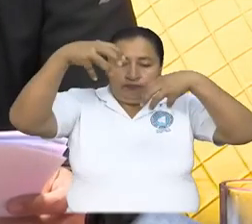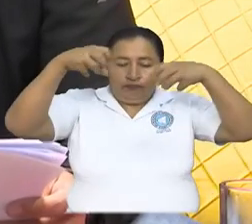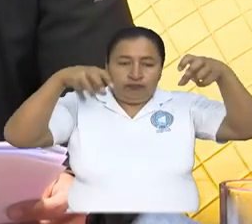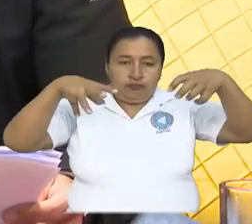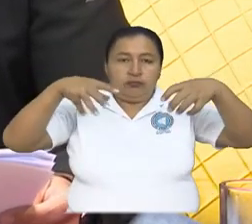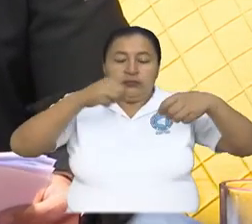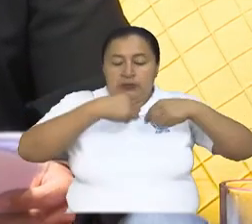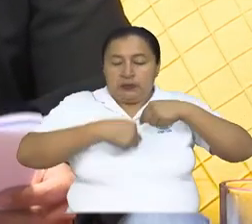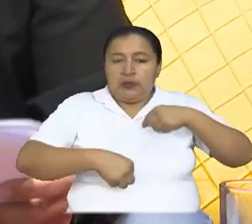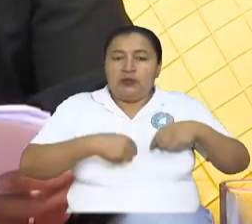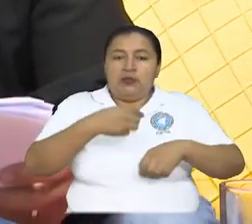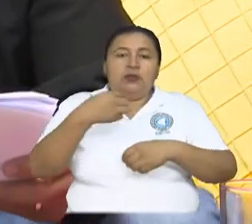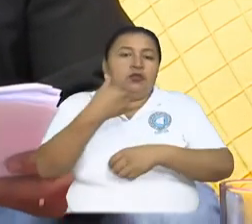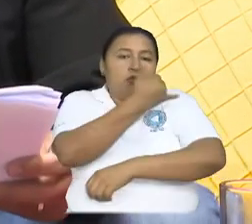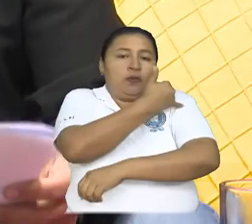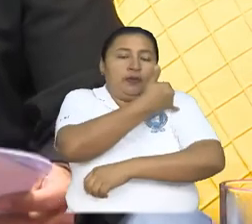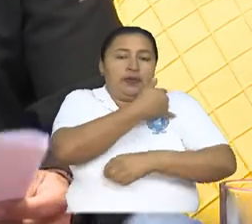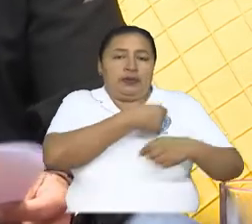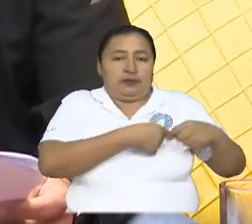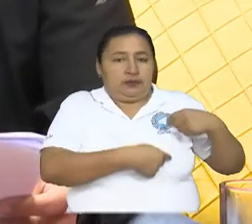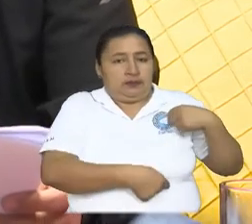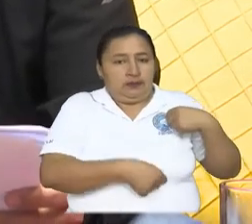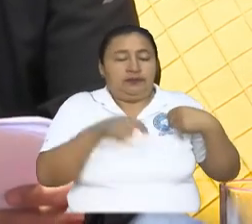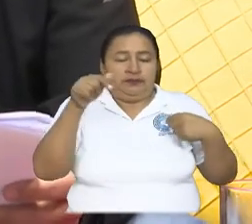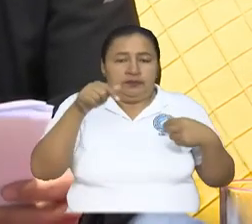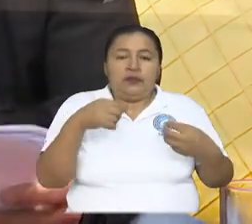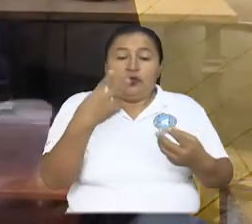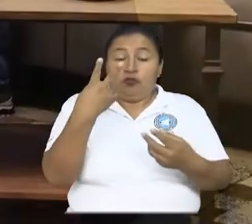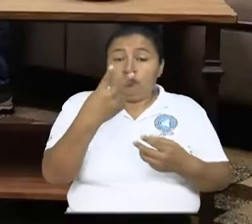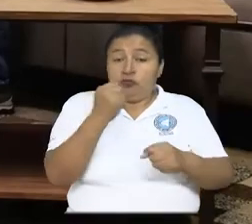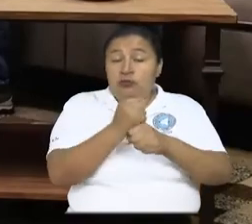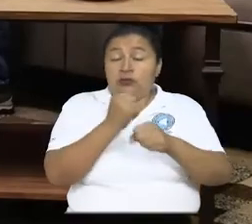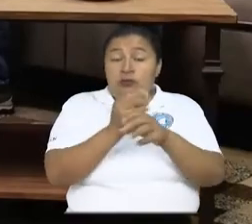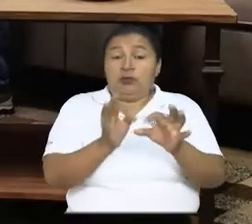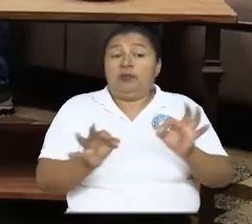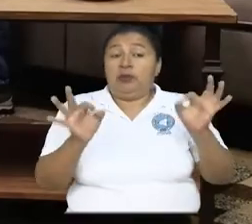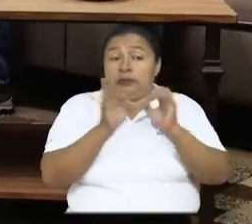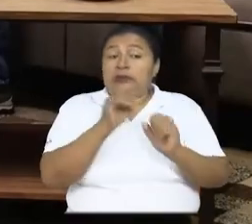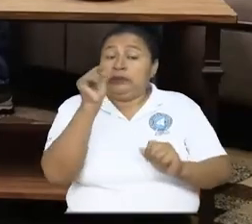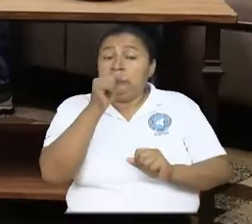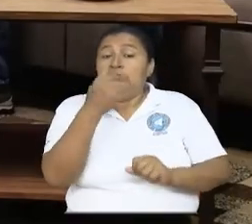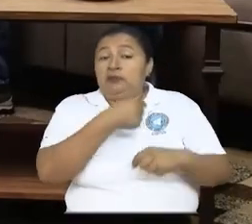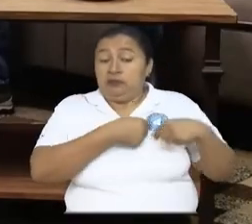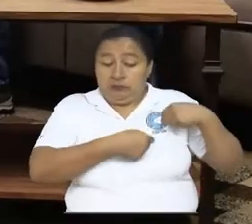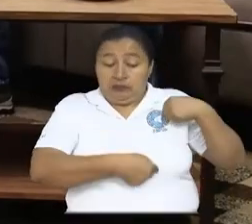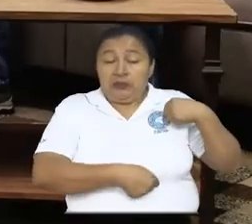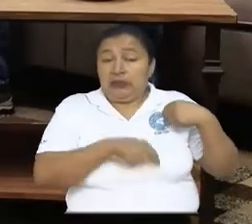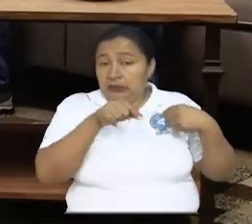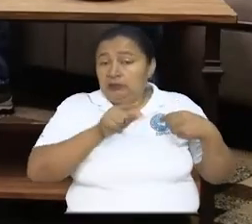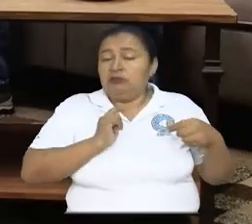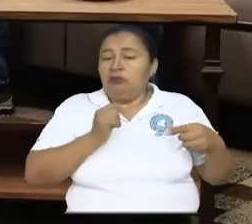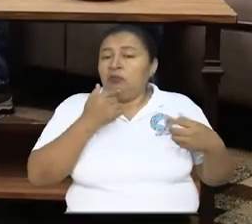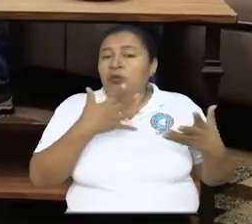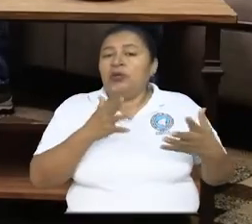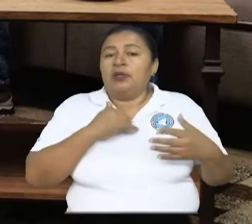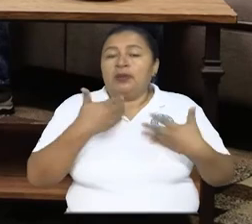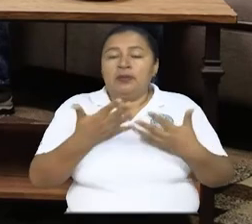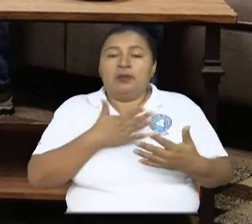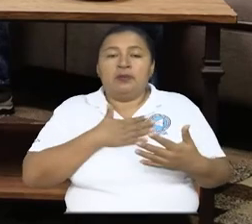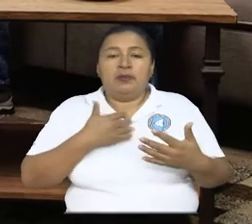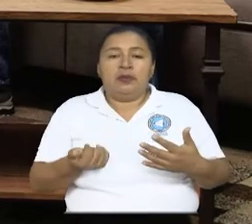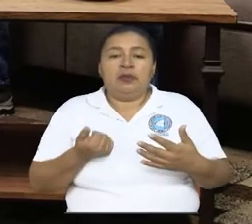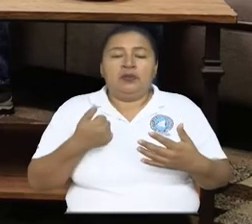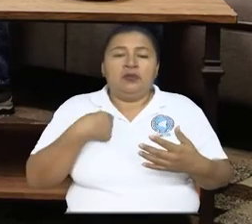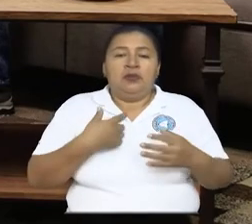son dos obras muy importante en el verte y también vamos a mejorar el sistema